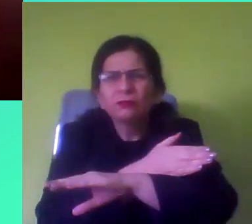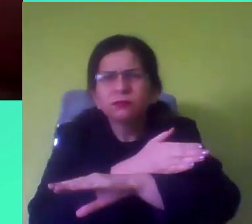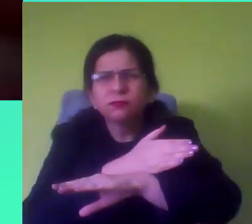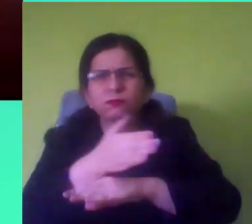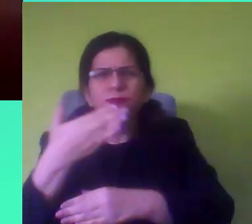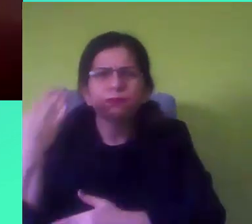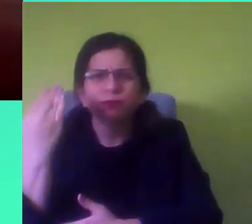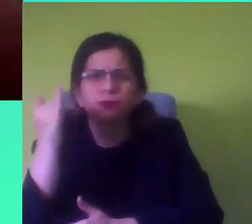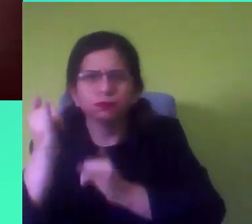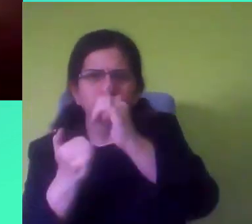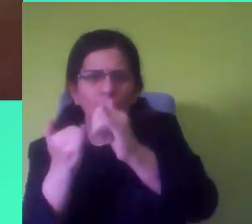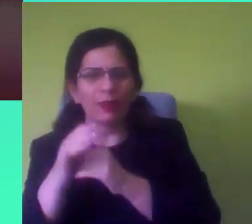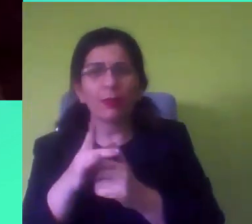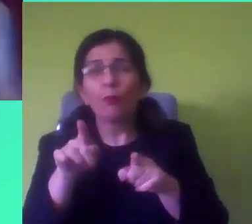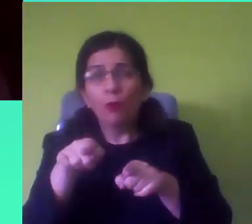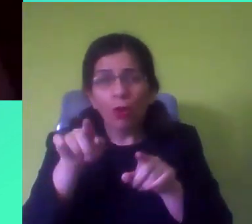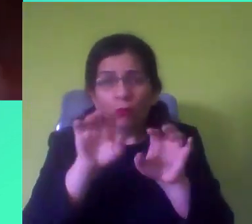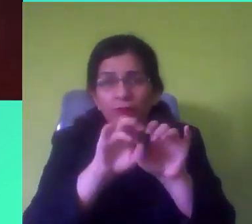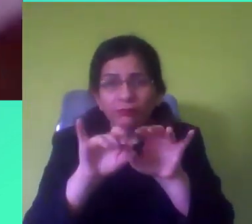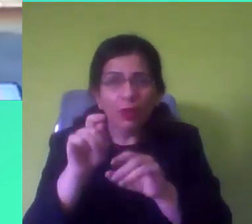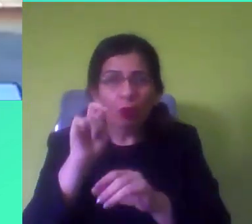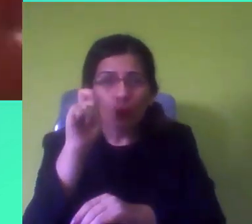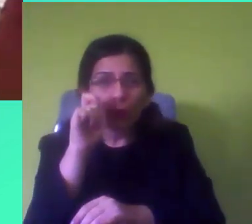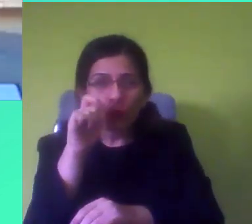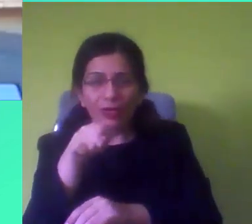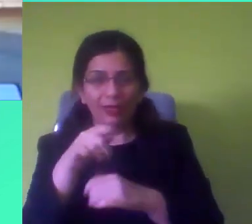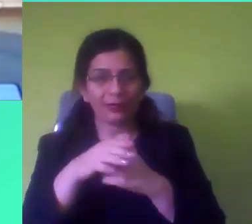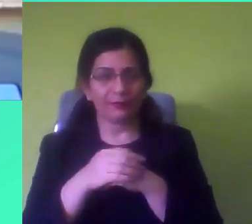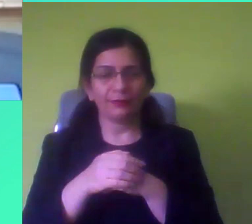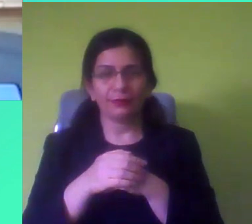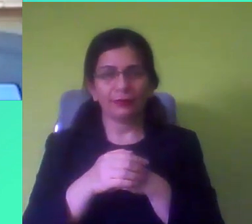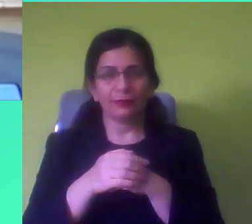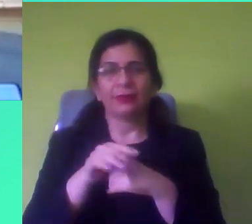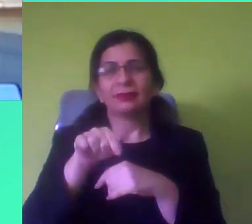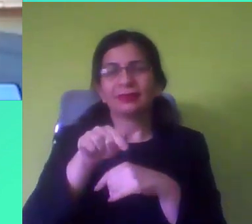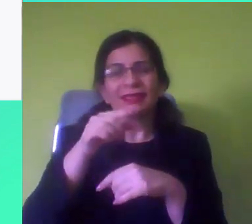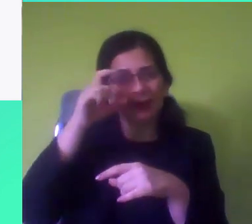buscan directamente en Google el portal Educar,